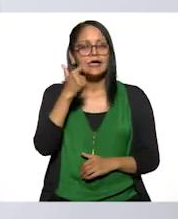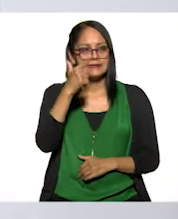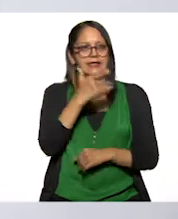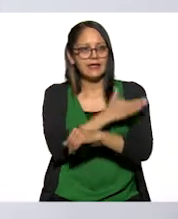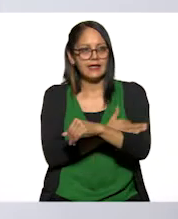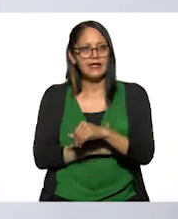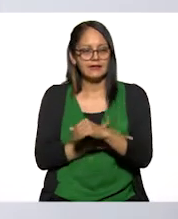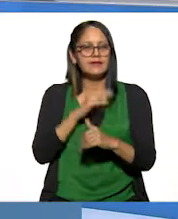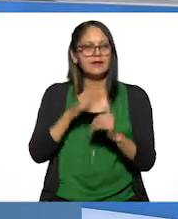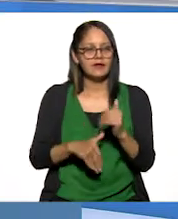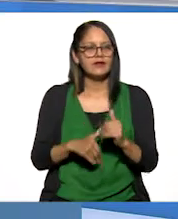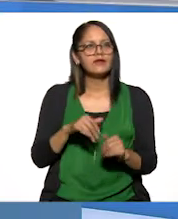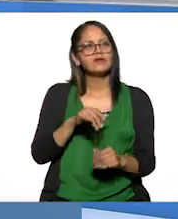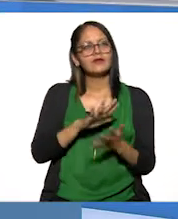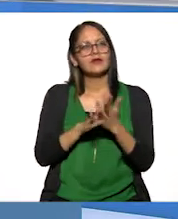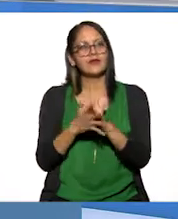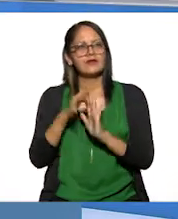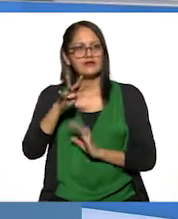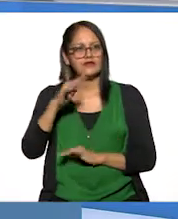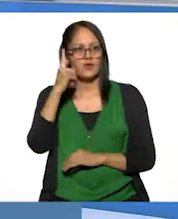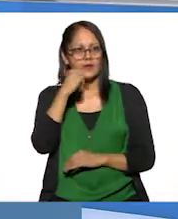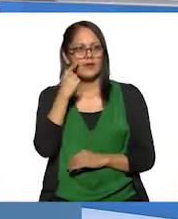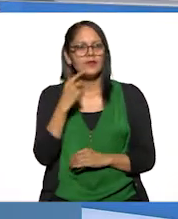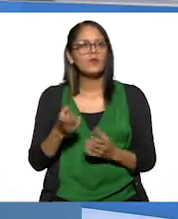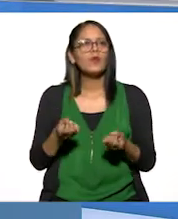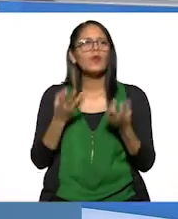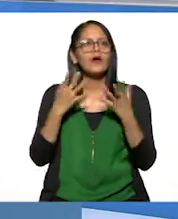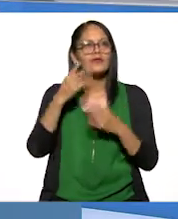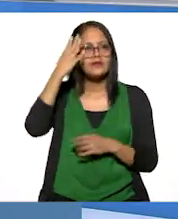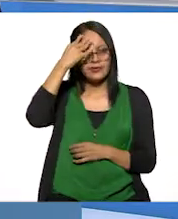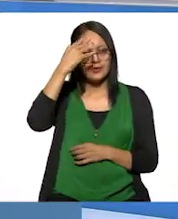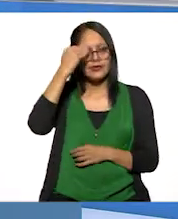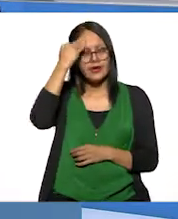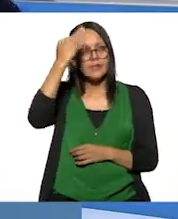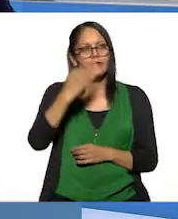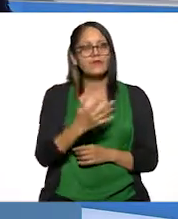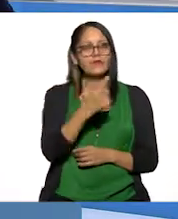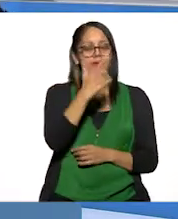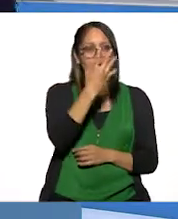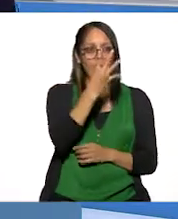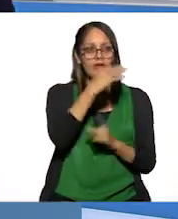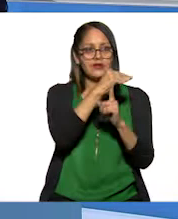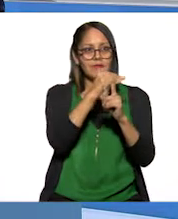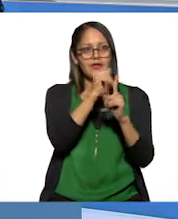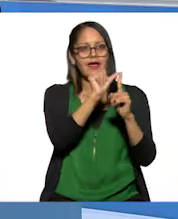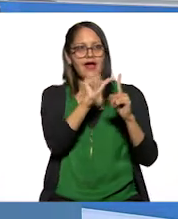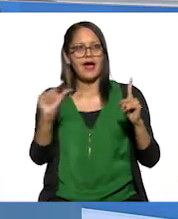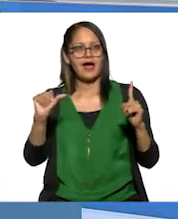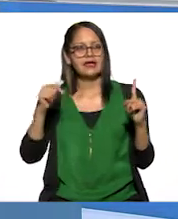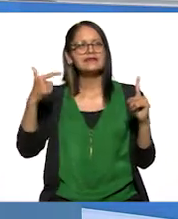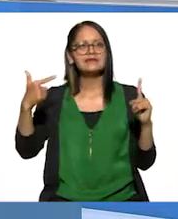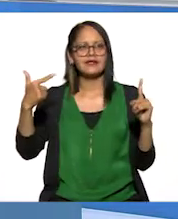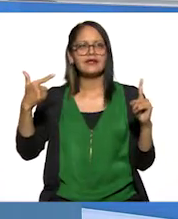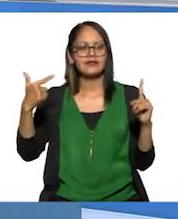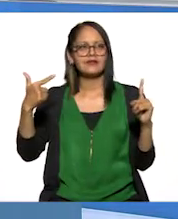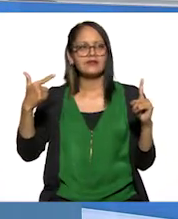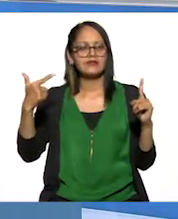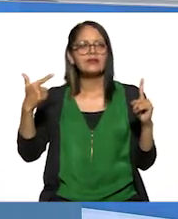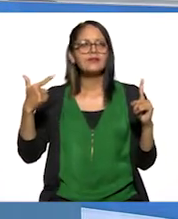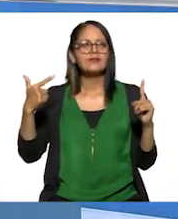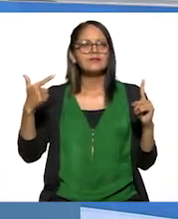tarde, 19 horas. Correcto. Muy bien. ¿Cuánto tiempo... Y esta va a pregunta para nuestros alumnos en